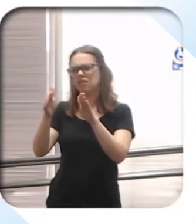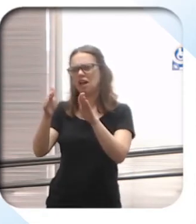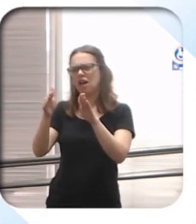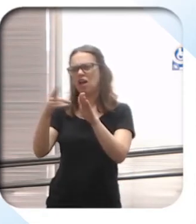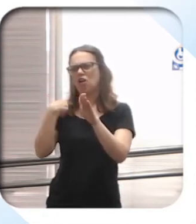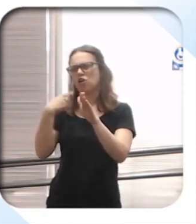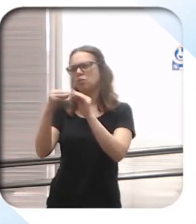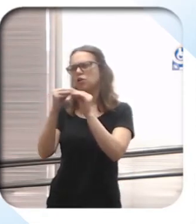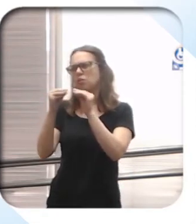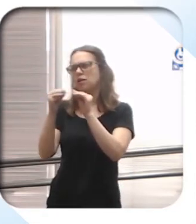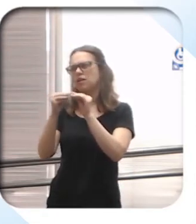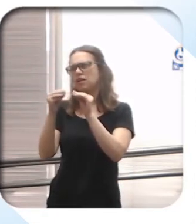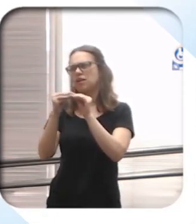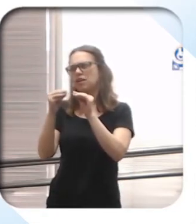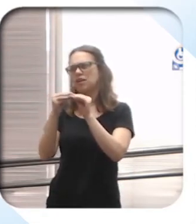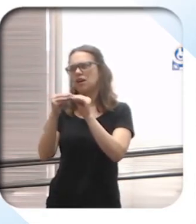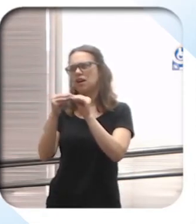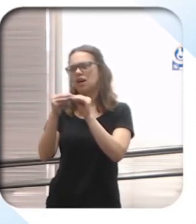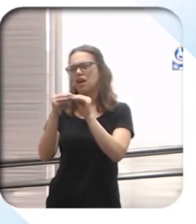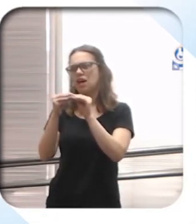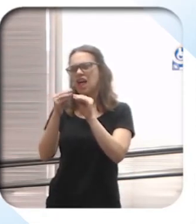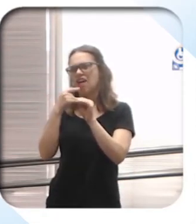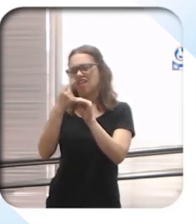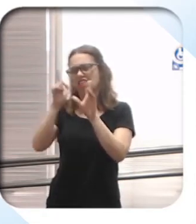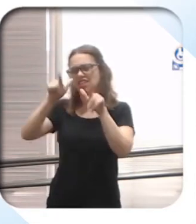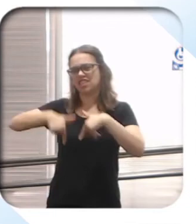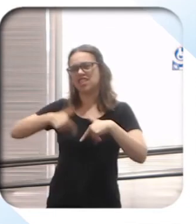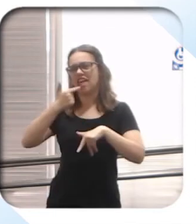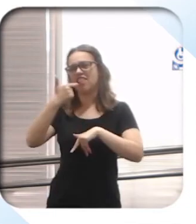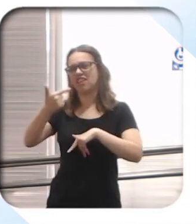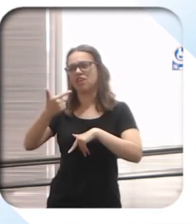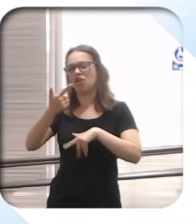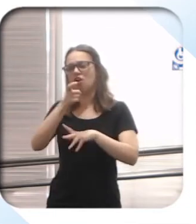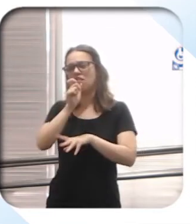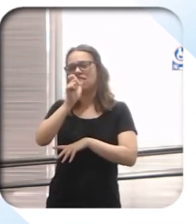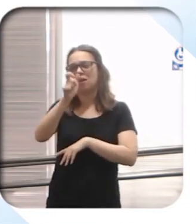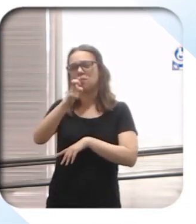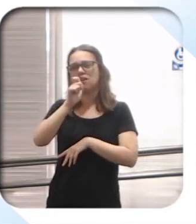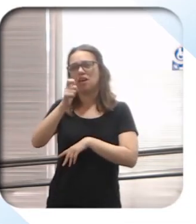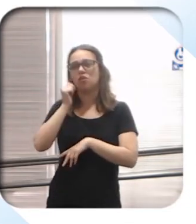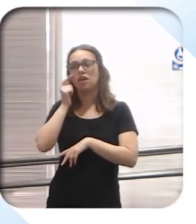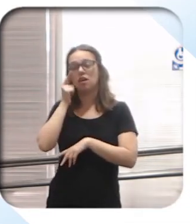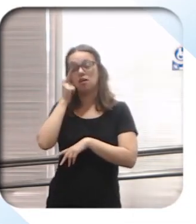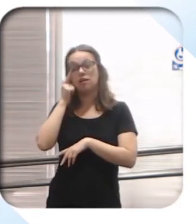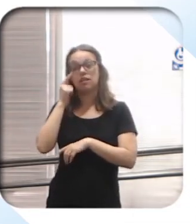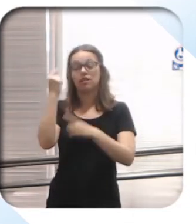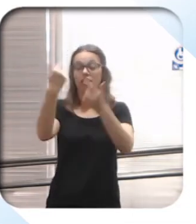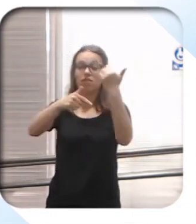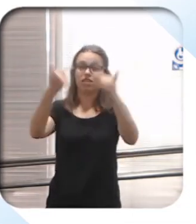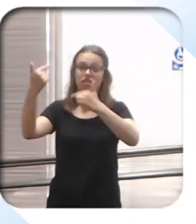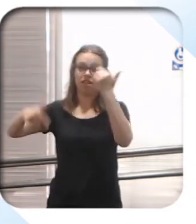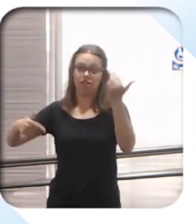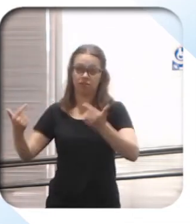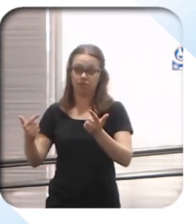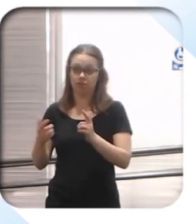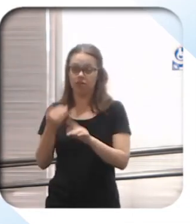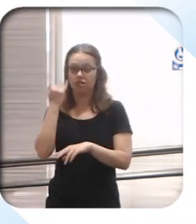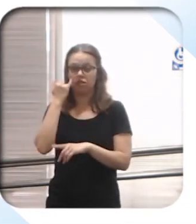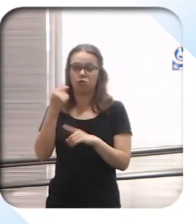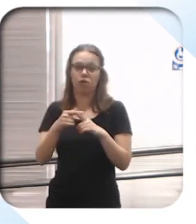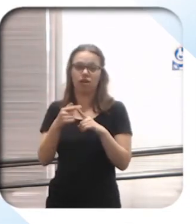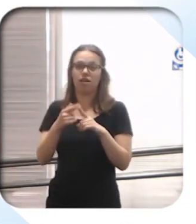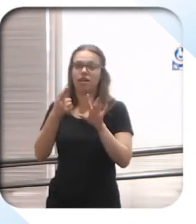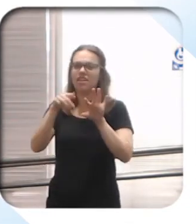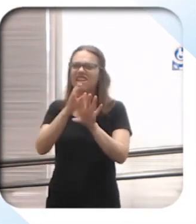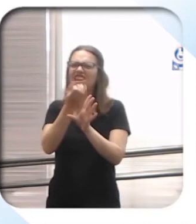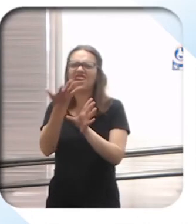compañera, la licenciada dijo, la terminología que se llama diversidad funcional. ¿Qué es